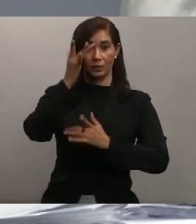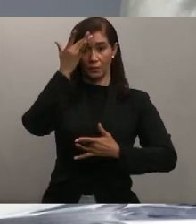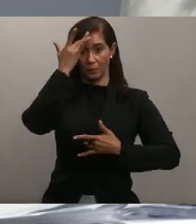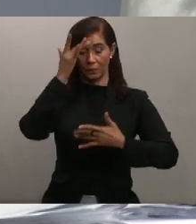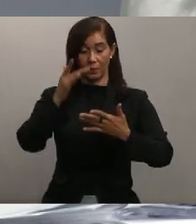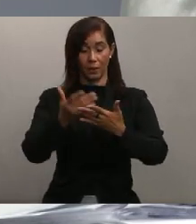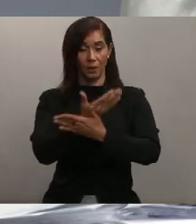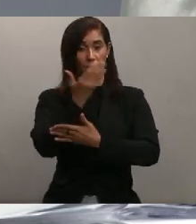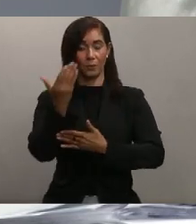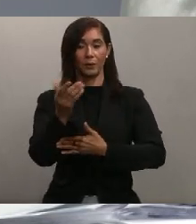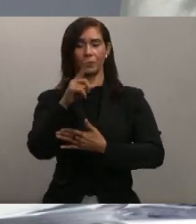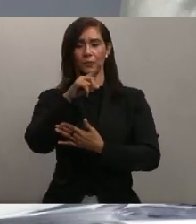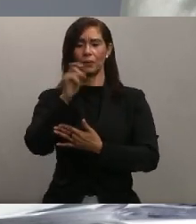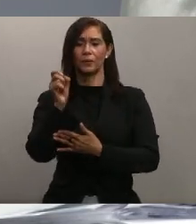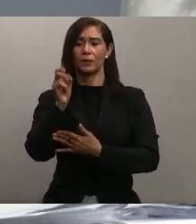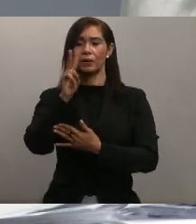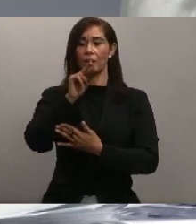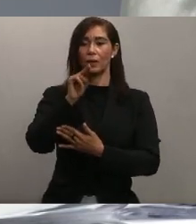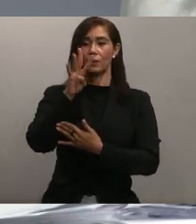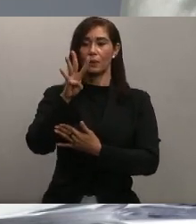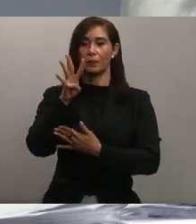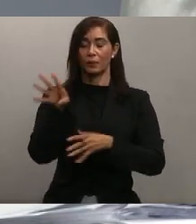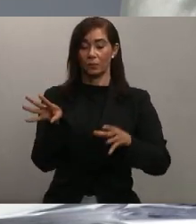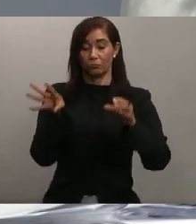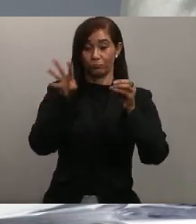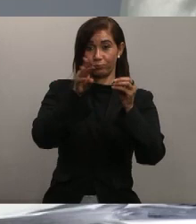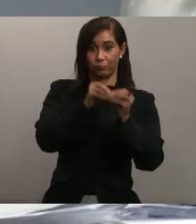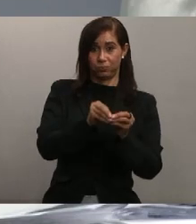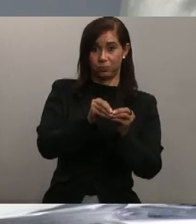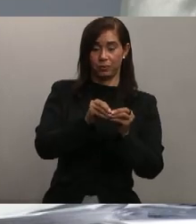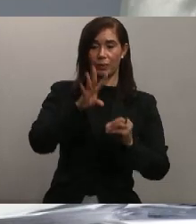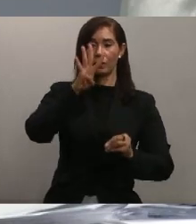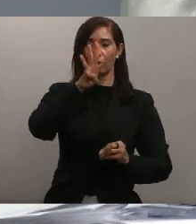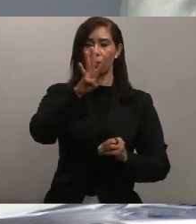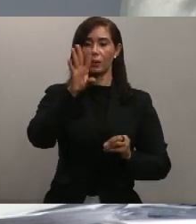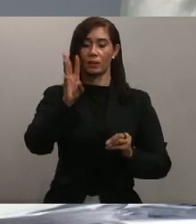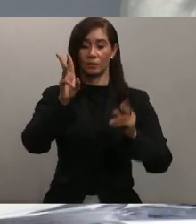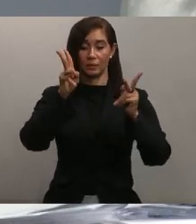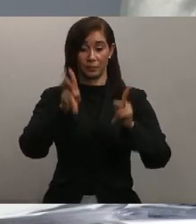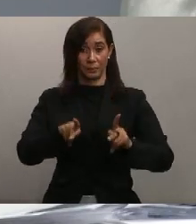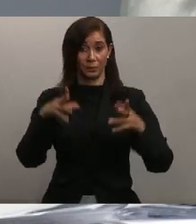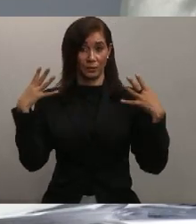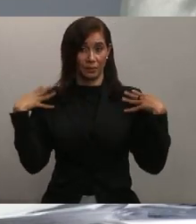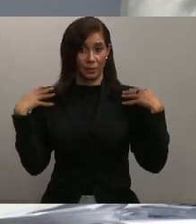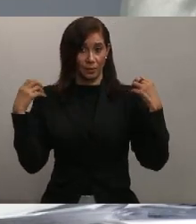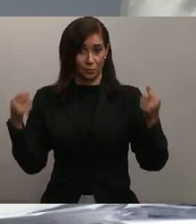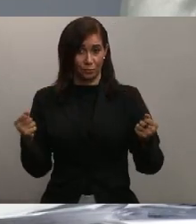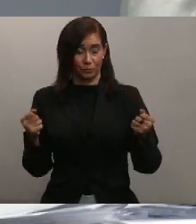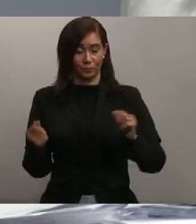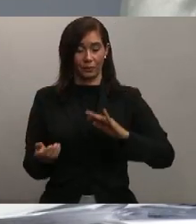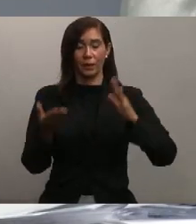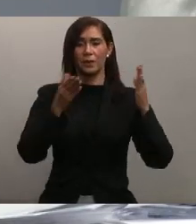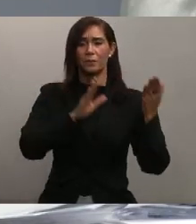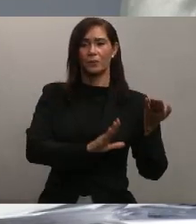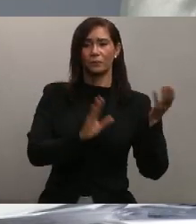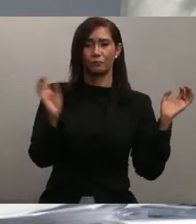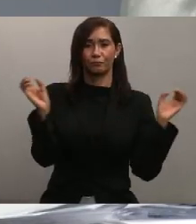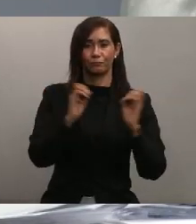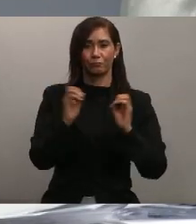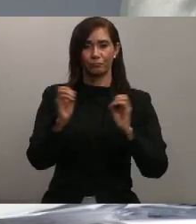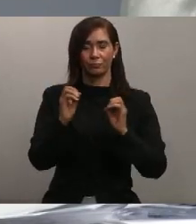nuevos, 124 acumulados, 46 recuperados, 0